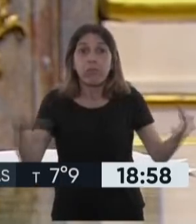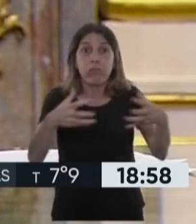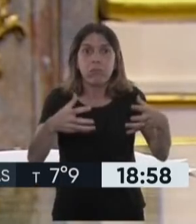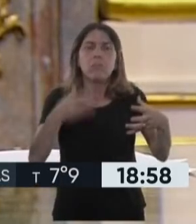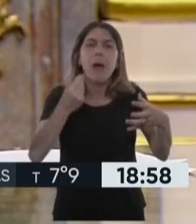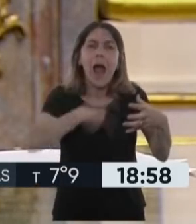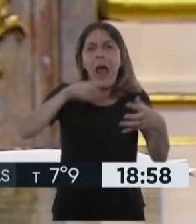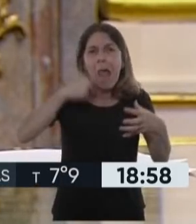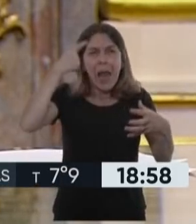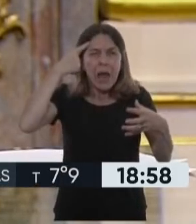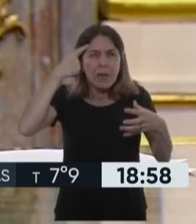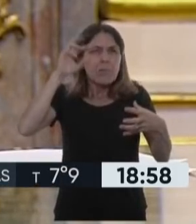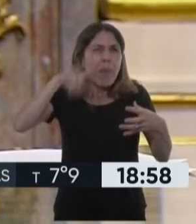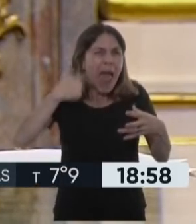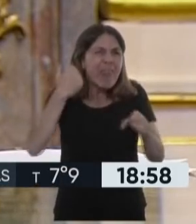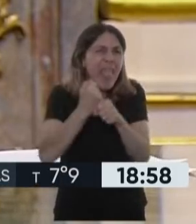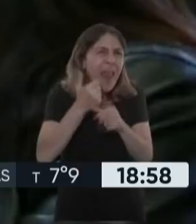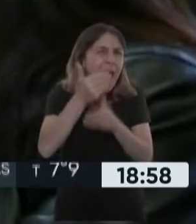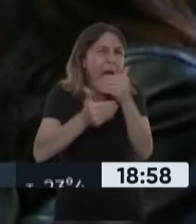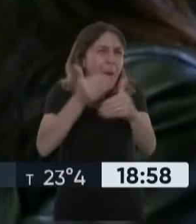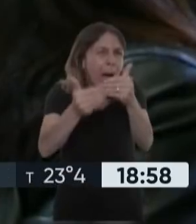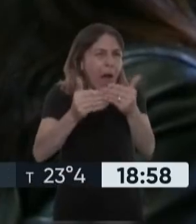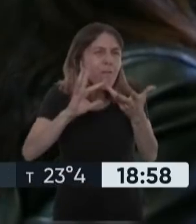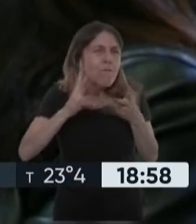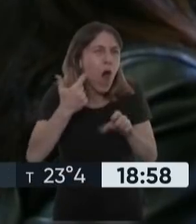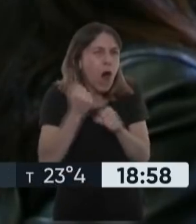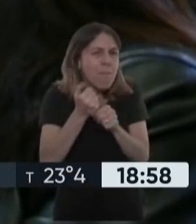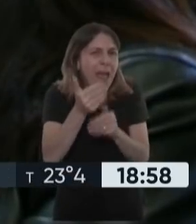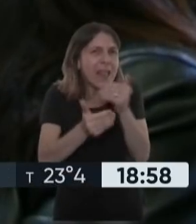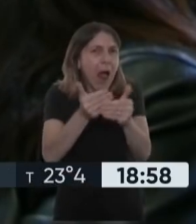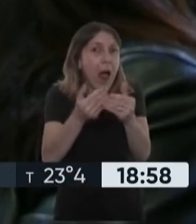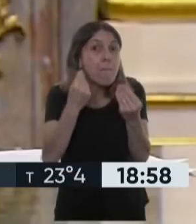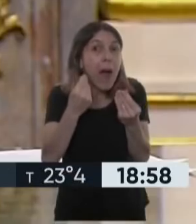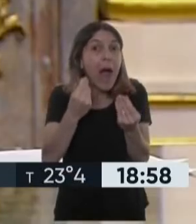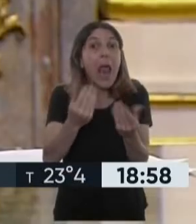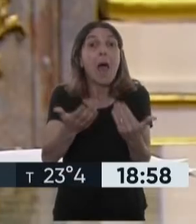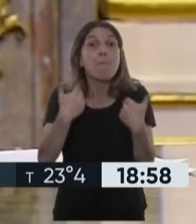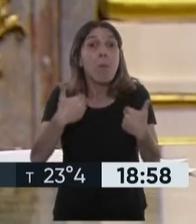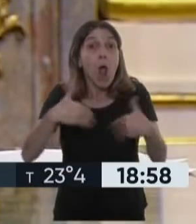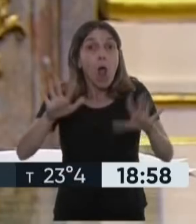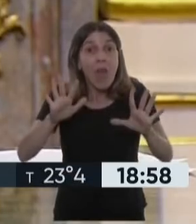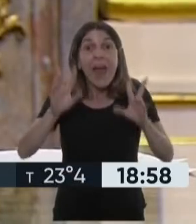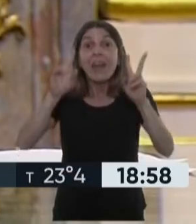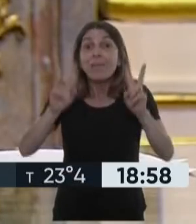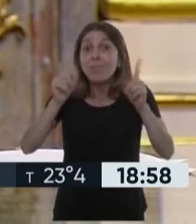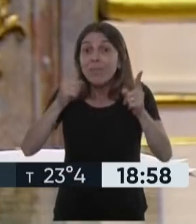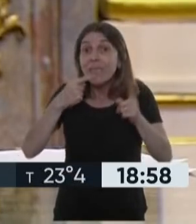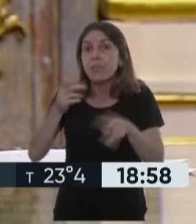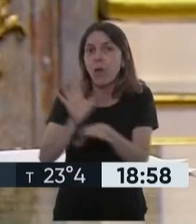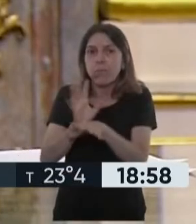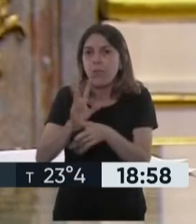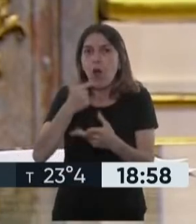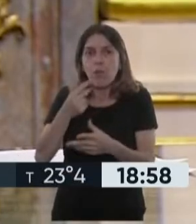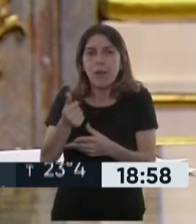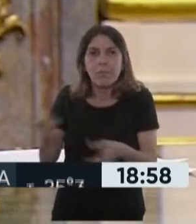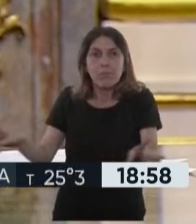construcción justamente de un mecanismo que nos permita poder capturar parte de la renta inesperada, que